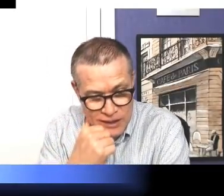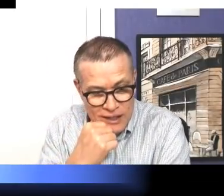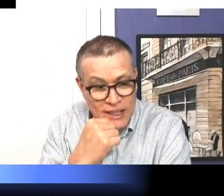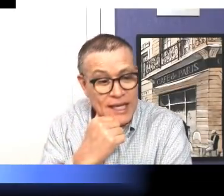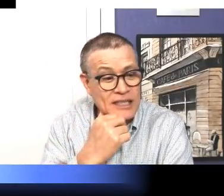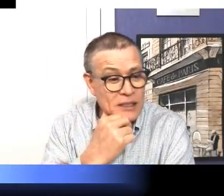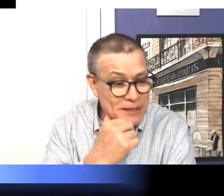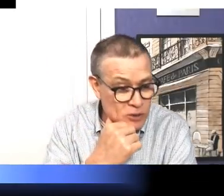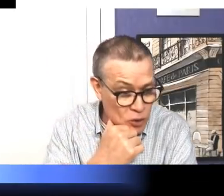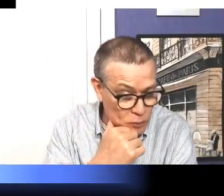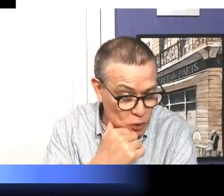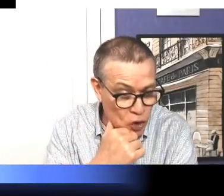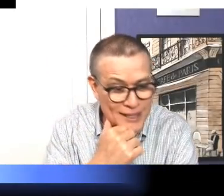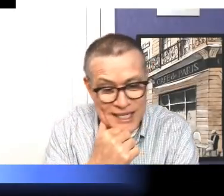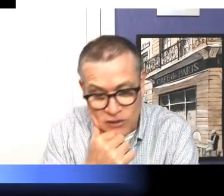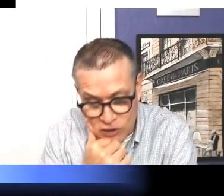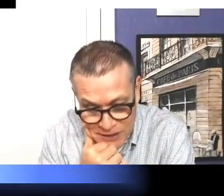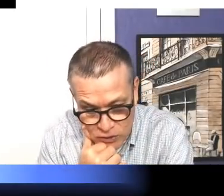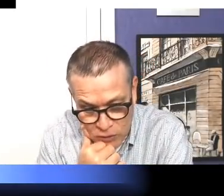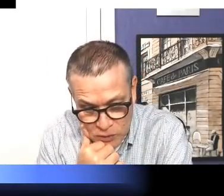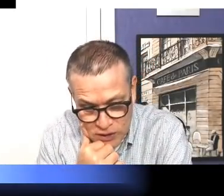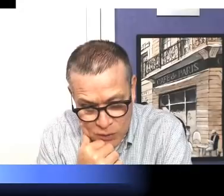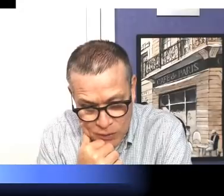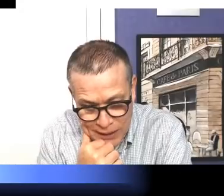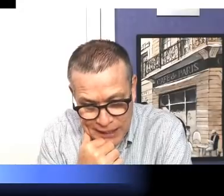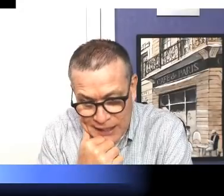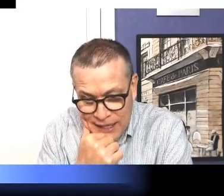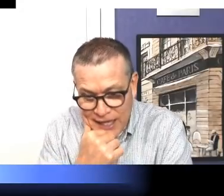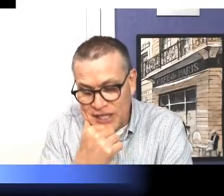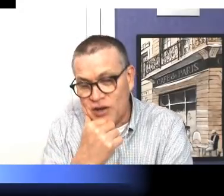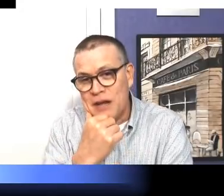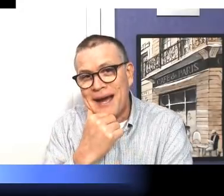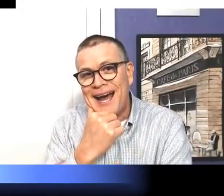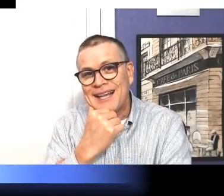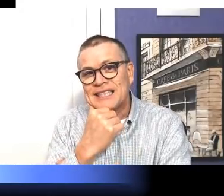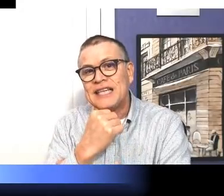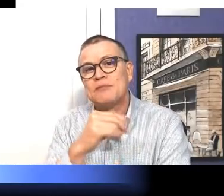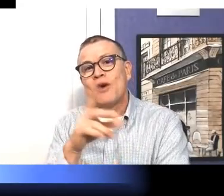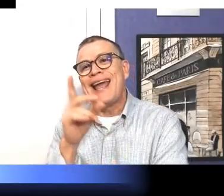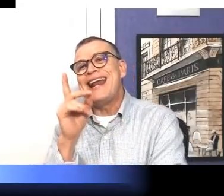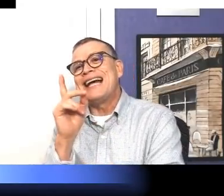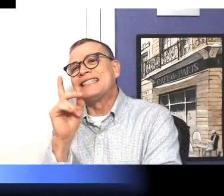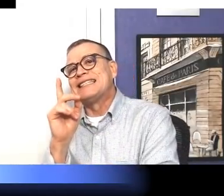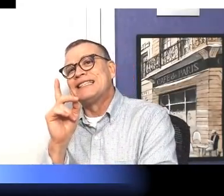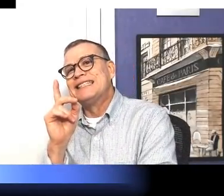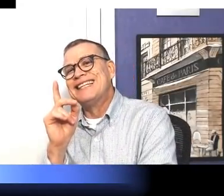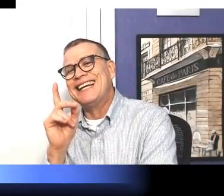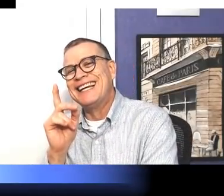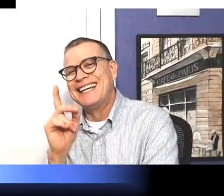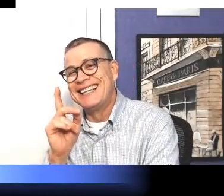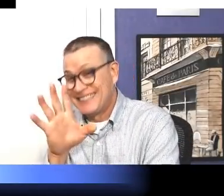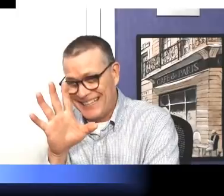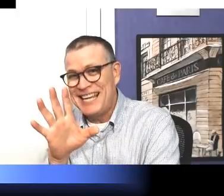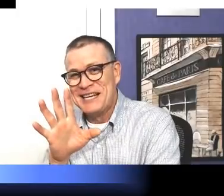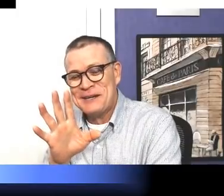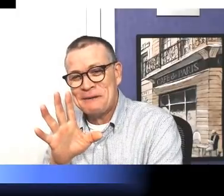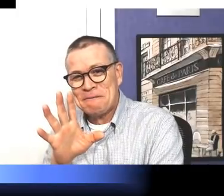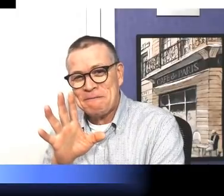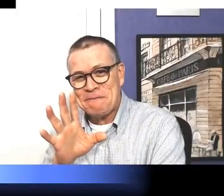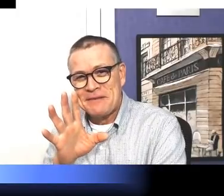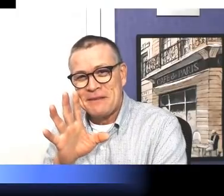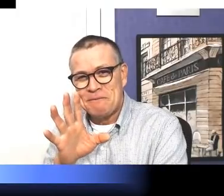quién es el más corrupto o quiénes son los más corruptos de coahuila el niño le va a decir moreiras sí